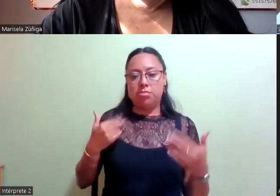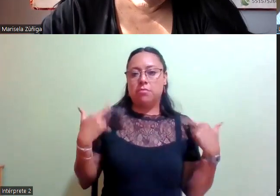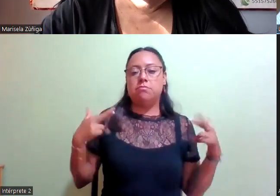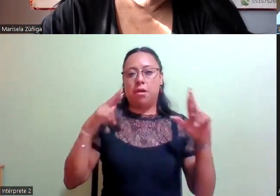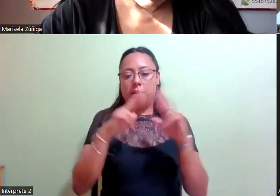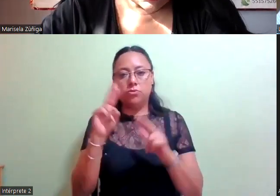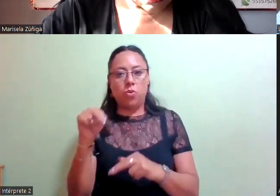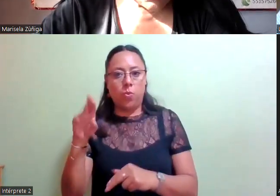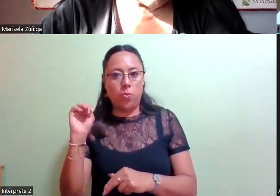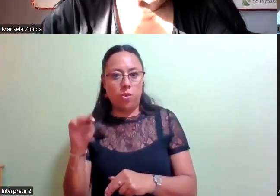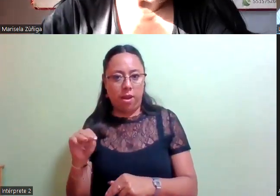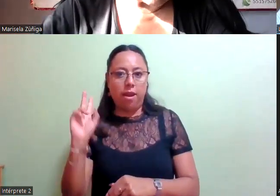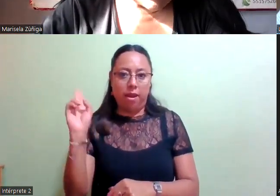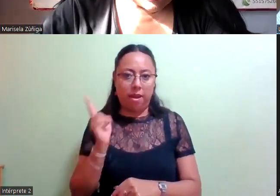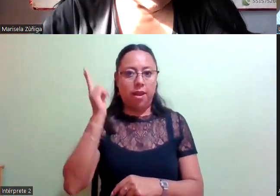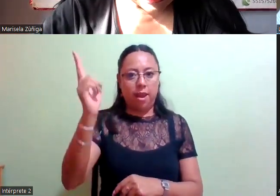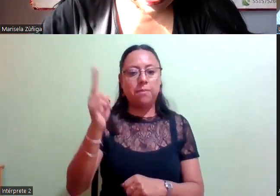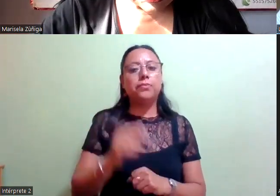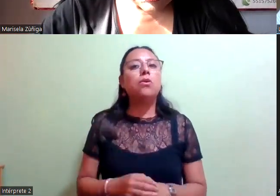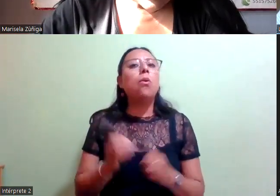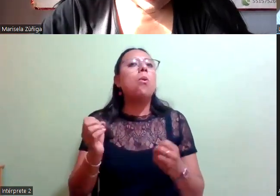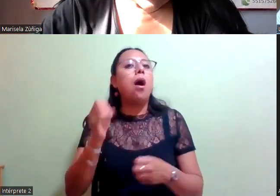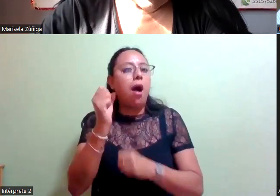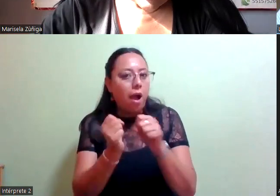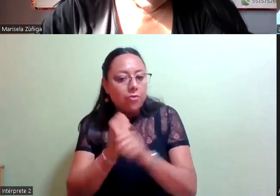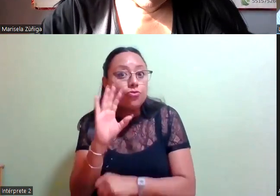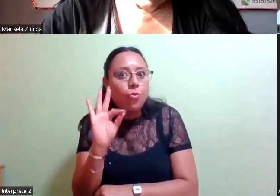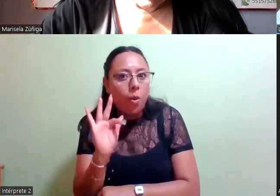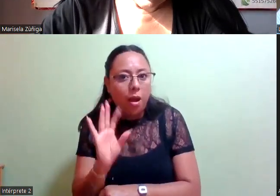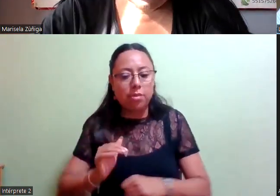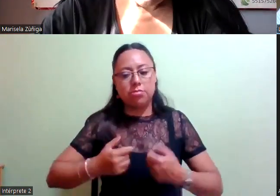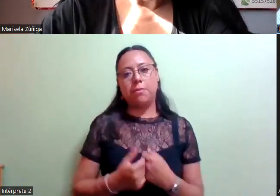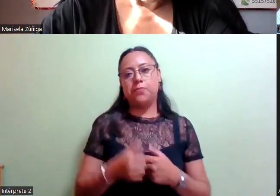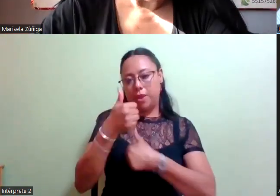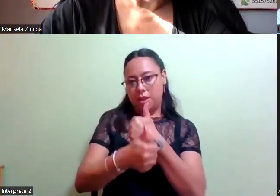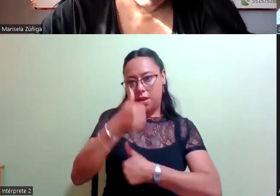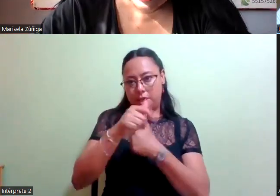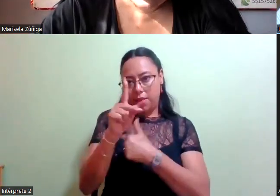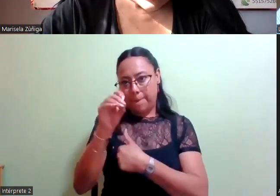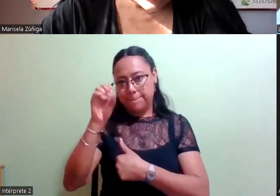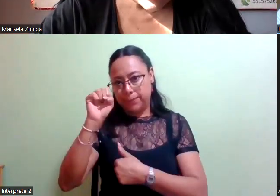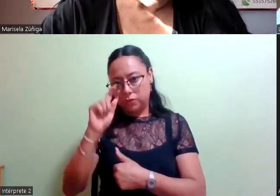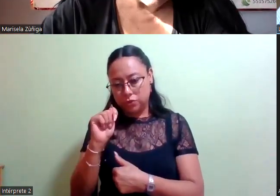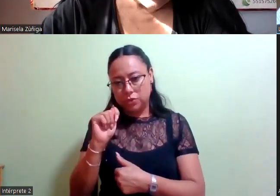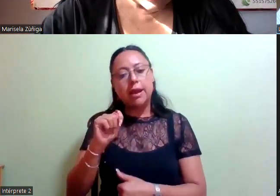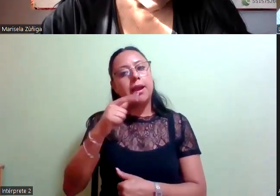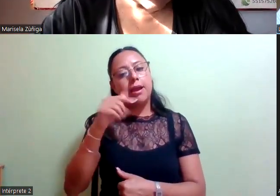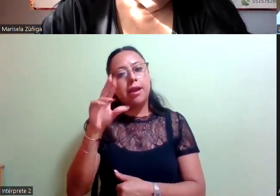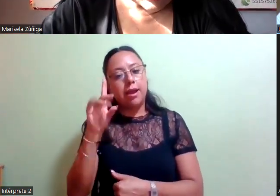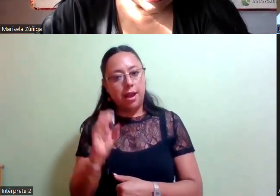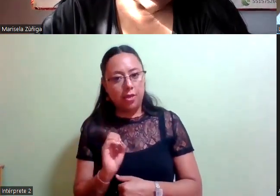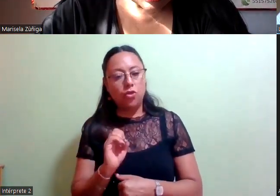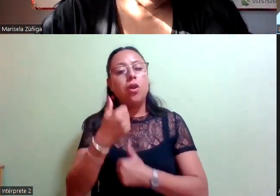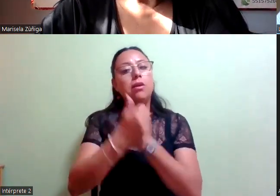Nacional Autónoma de México durante 40 años en la División de Posgrado de la Facultad de Ciencias Políticas